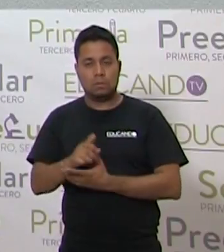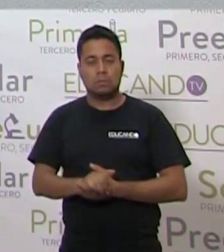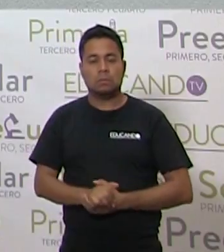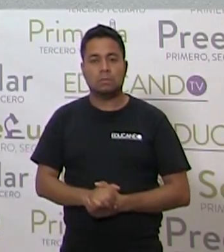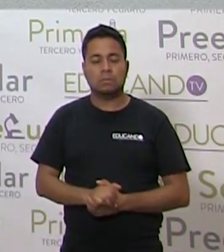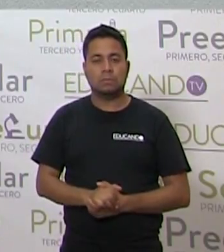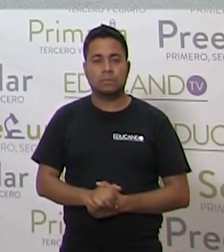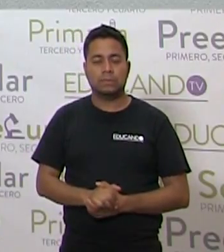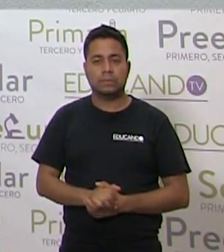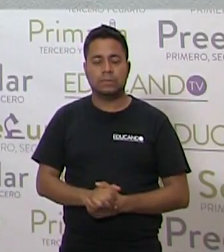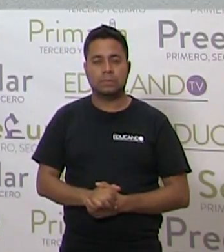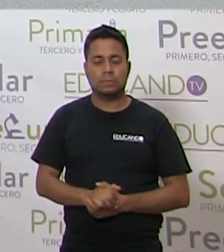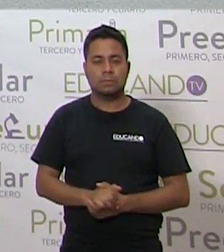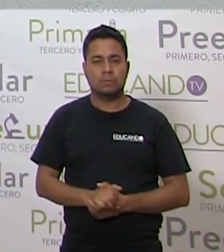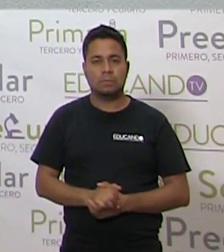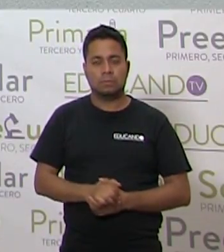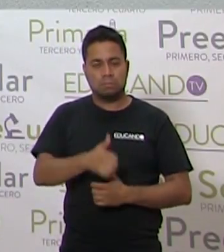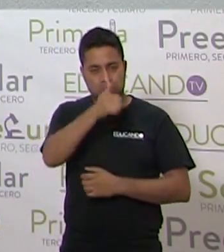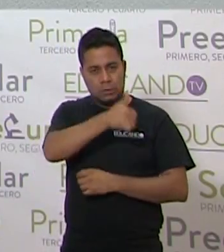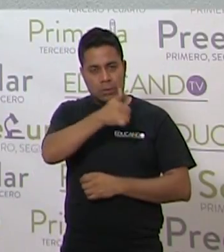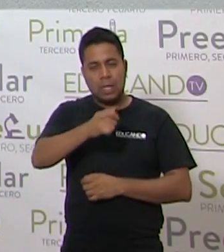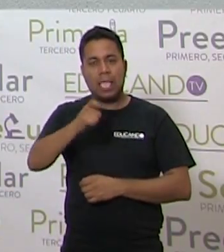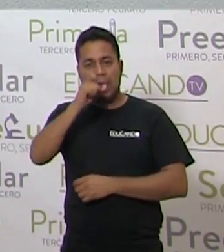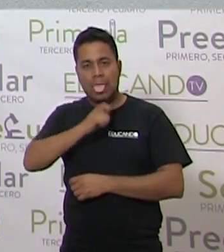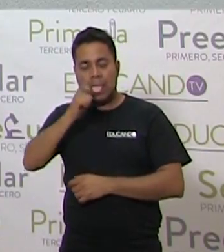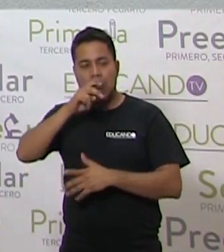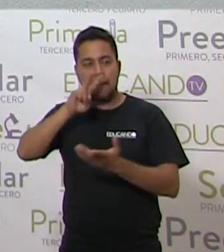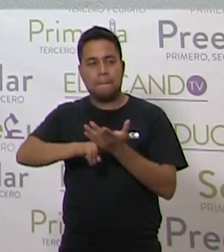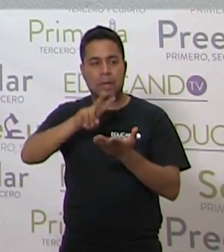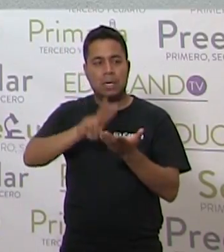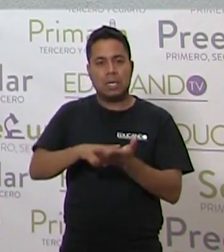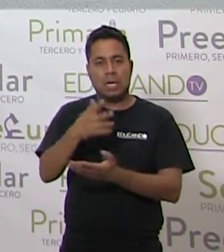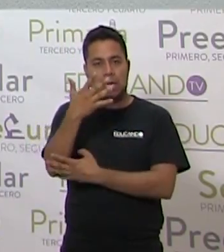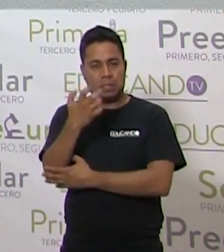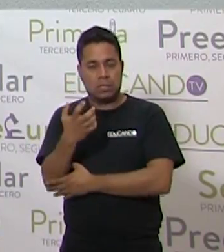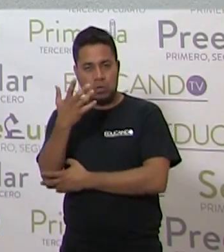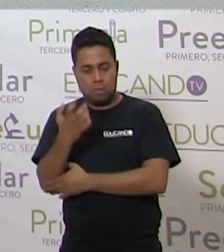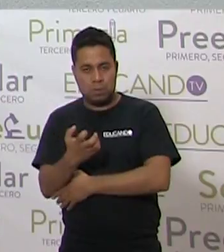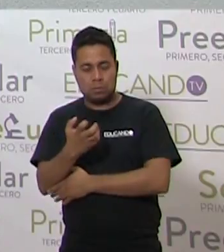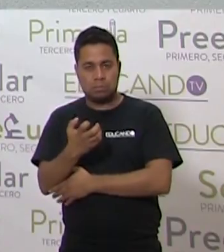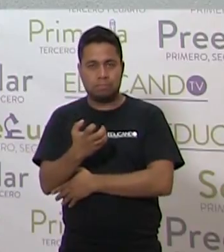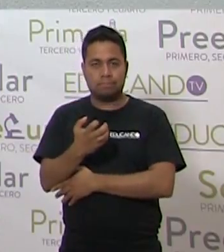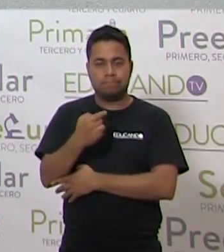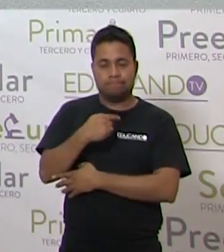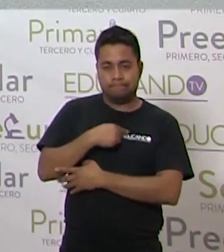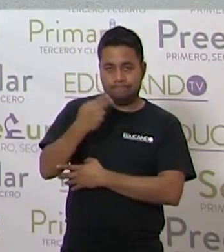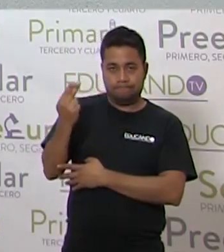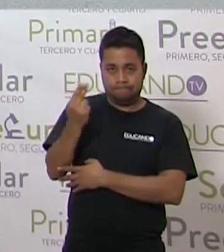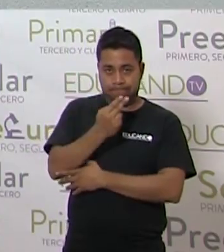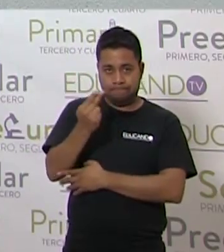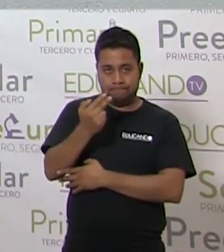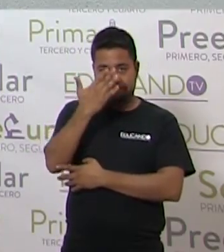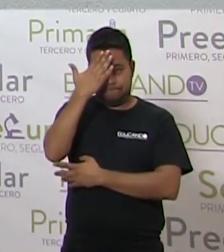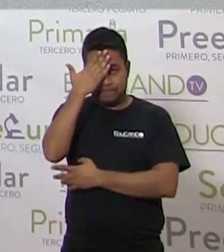pesos y cada paleta cuesta c Necesitamos saber cuántas paletas se